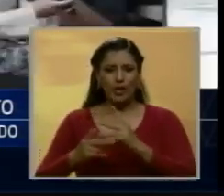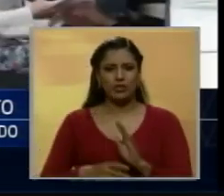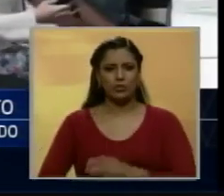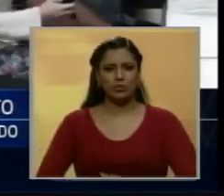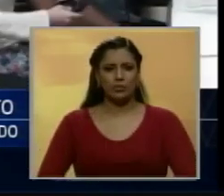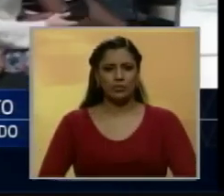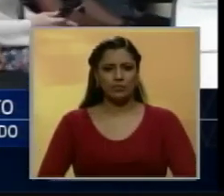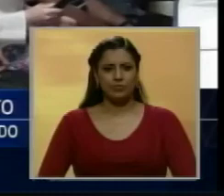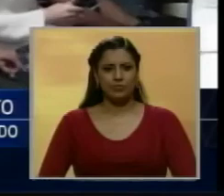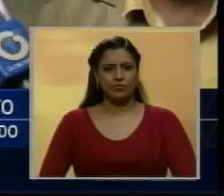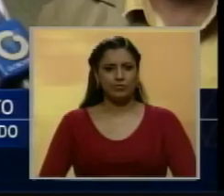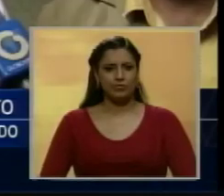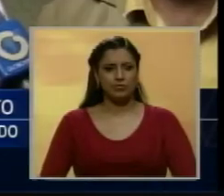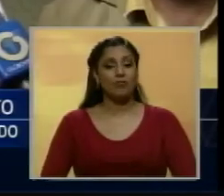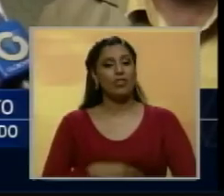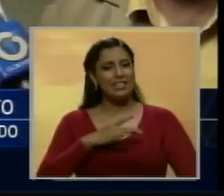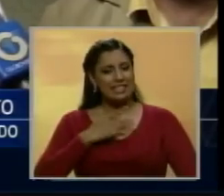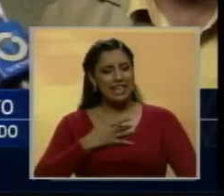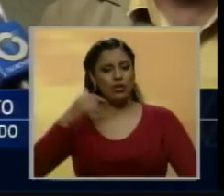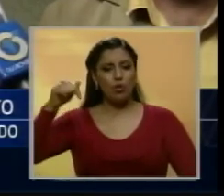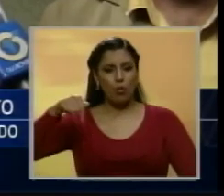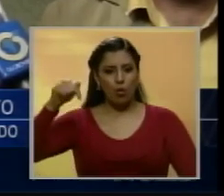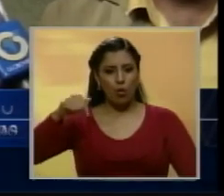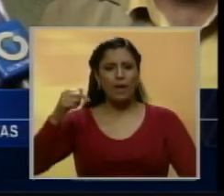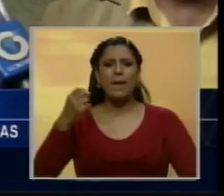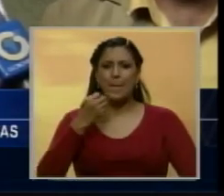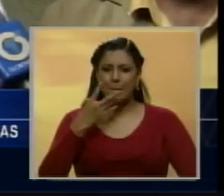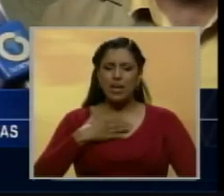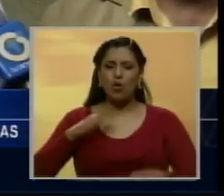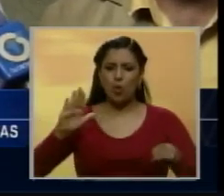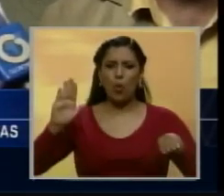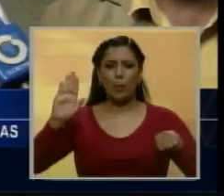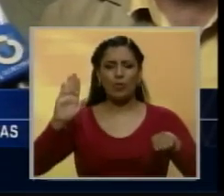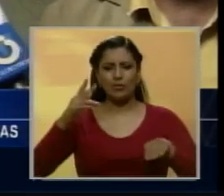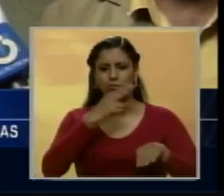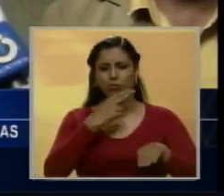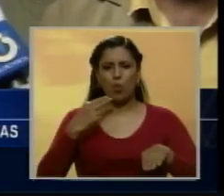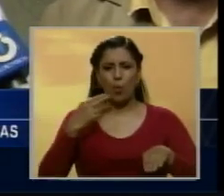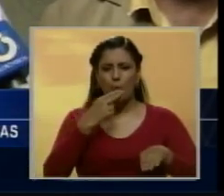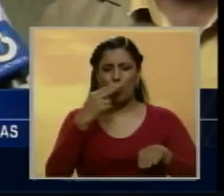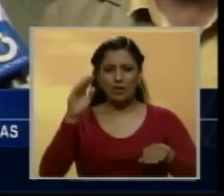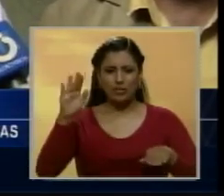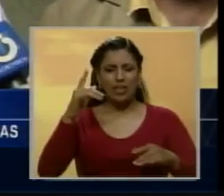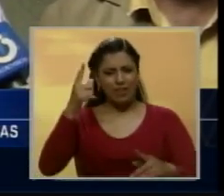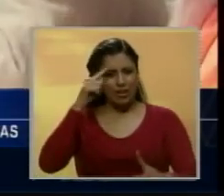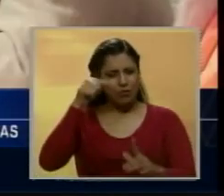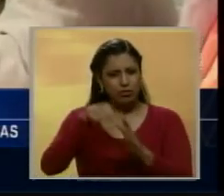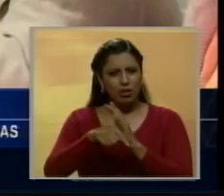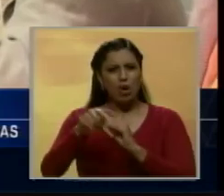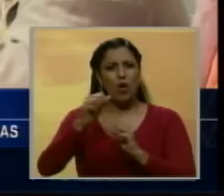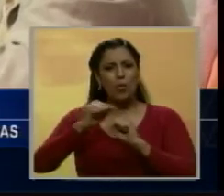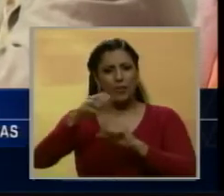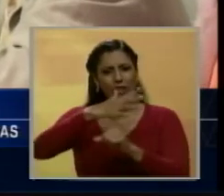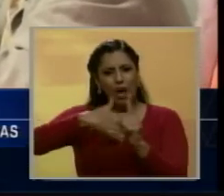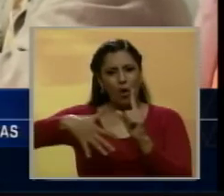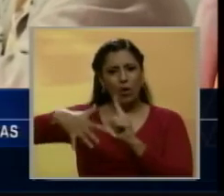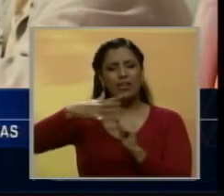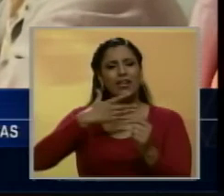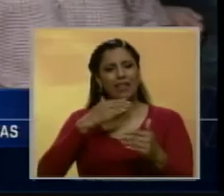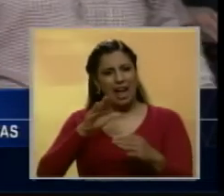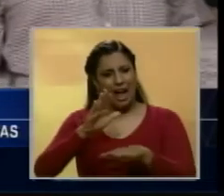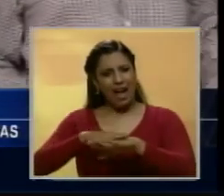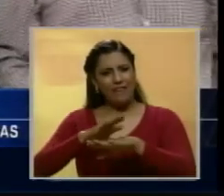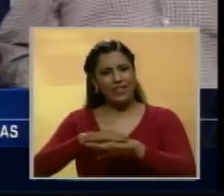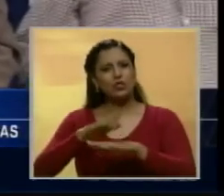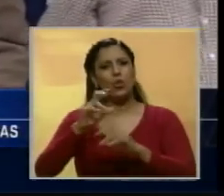prosperidad. Nos sentimos hoy bastante comprometidos con Procomunidad y el movimiento ecológico, con esta manifestación